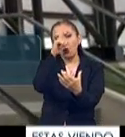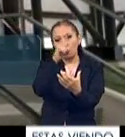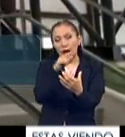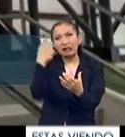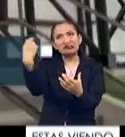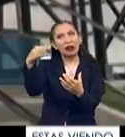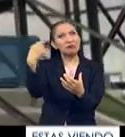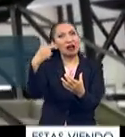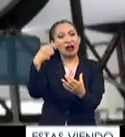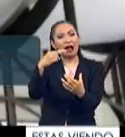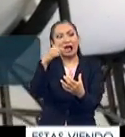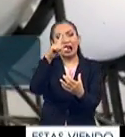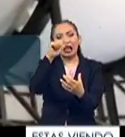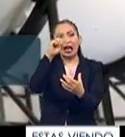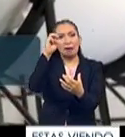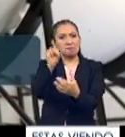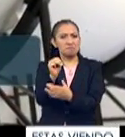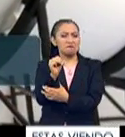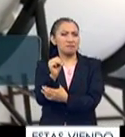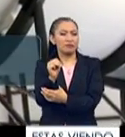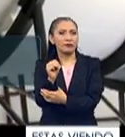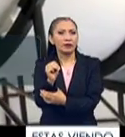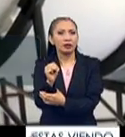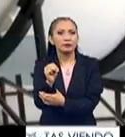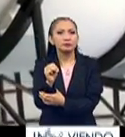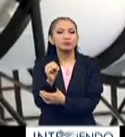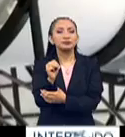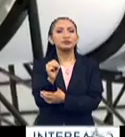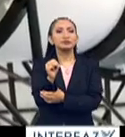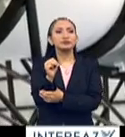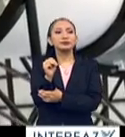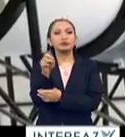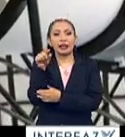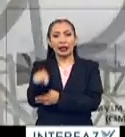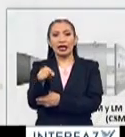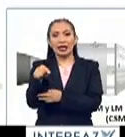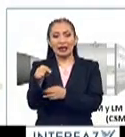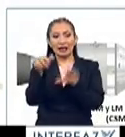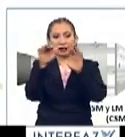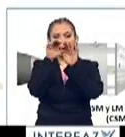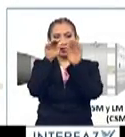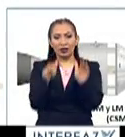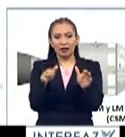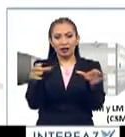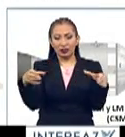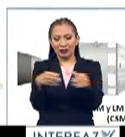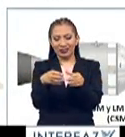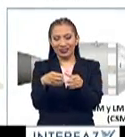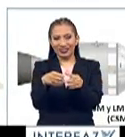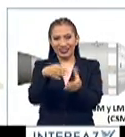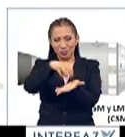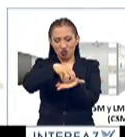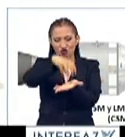lo que le llaman el LEM. Y la cápsula